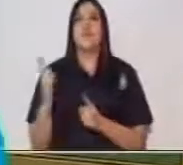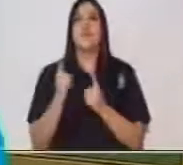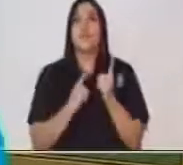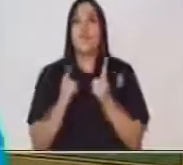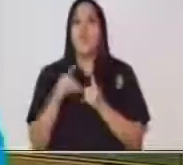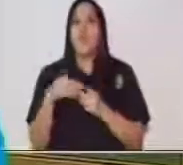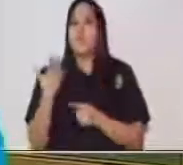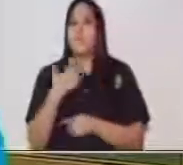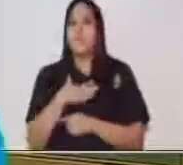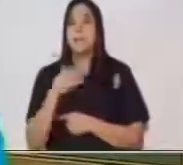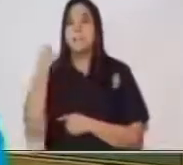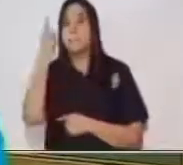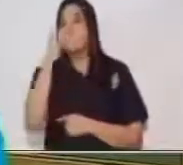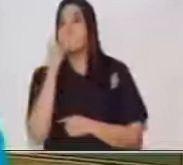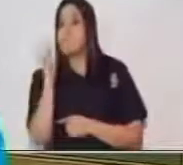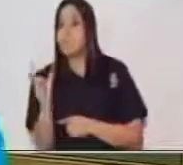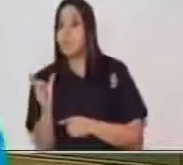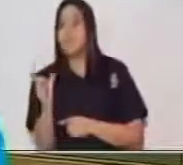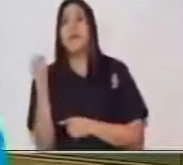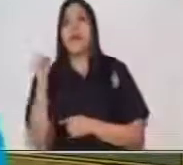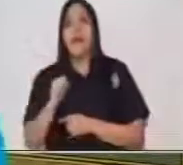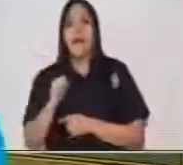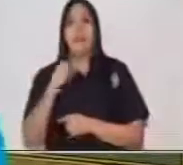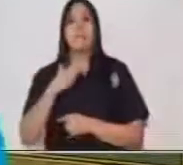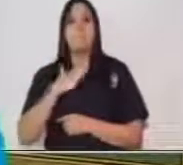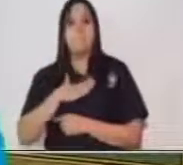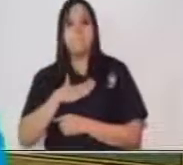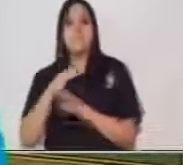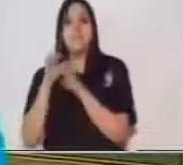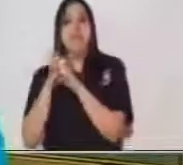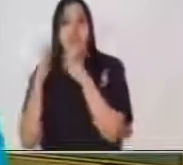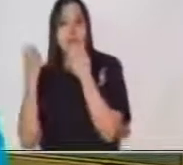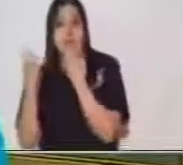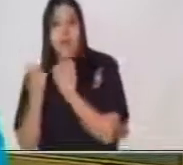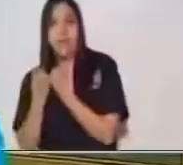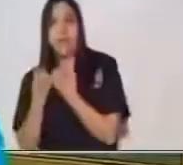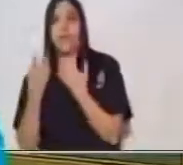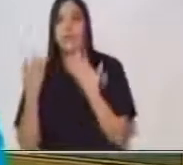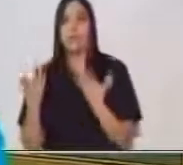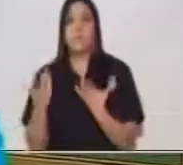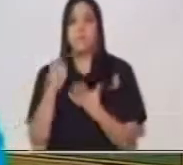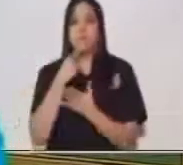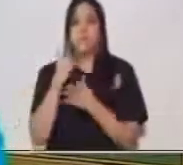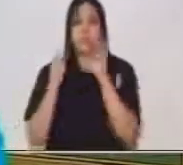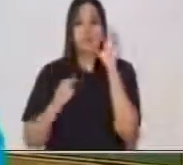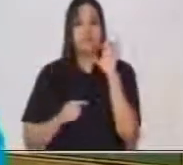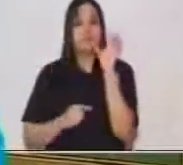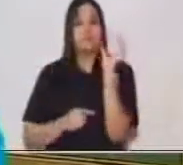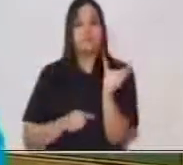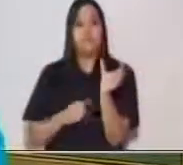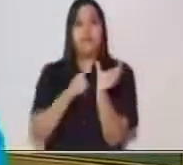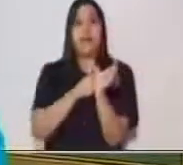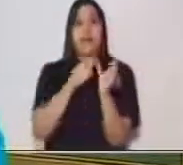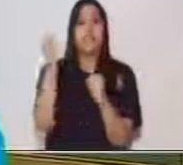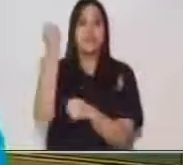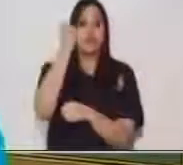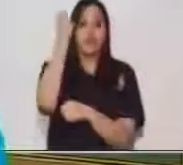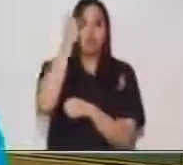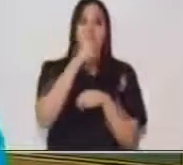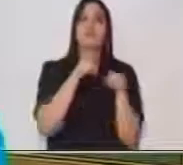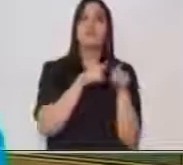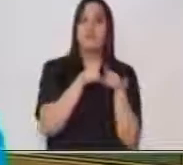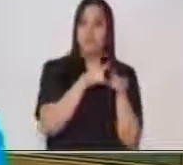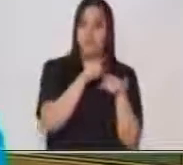nuestro sujeto? Mi equipo. ¿Qué decimos del equipo? Que ganó el campeonato. Entonces,